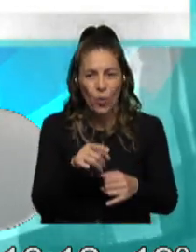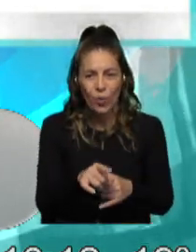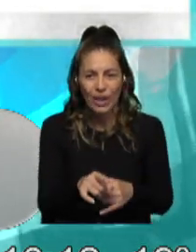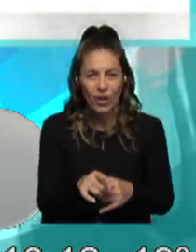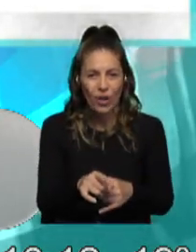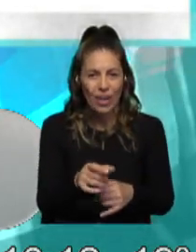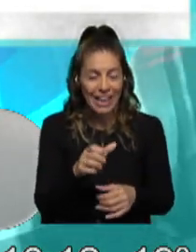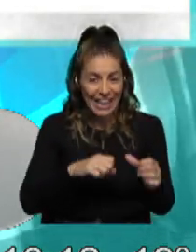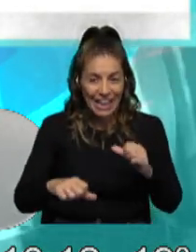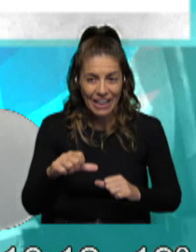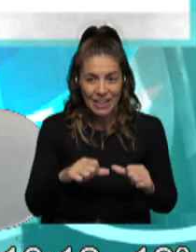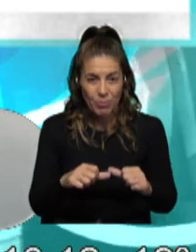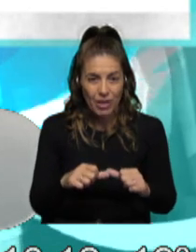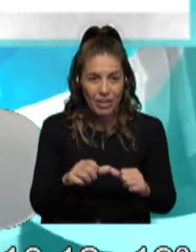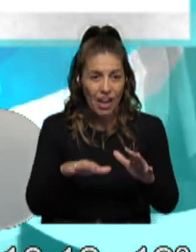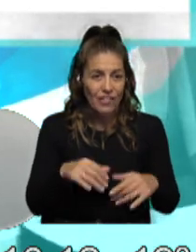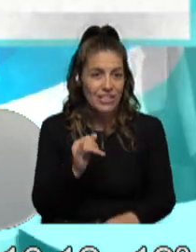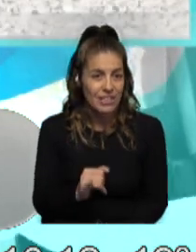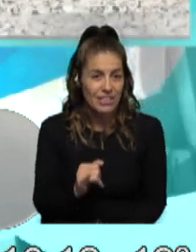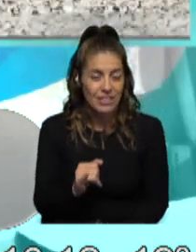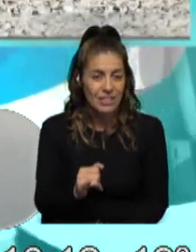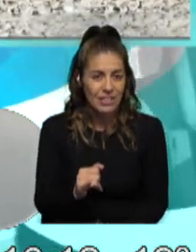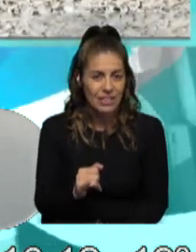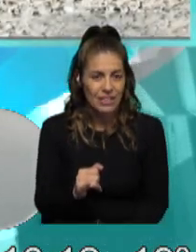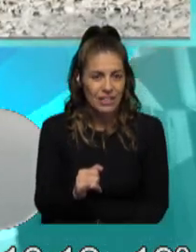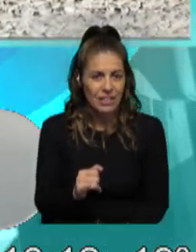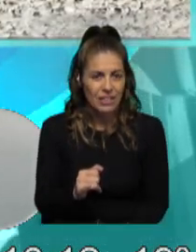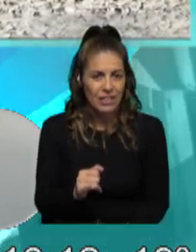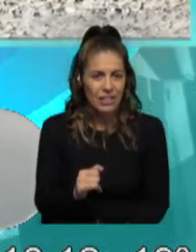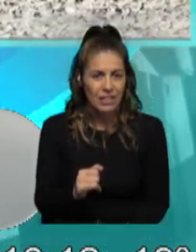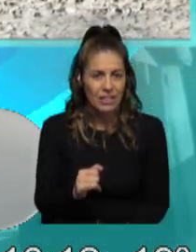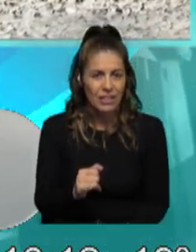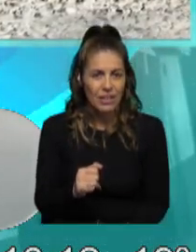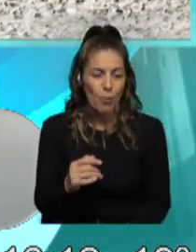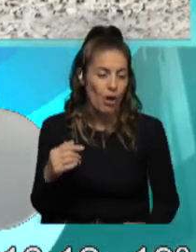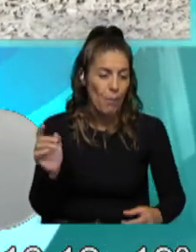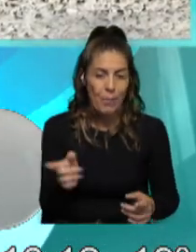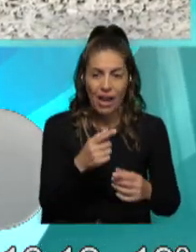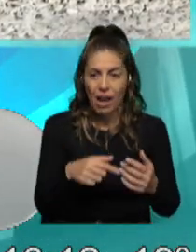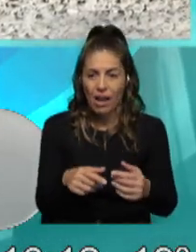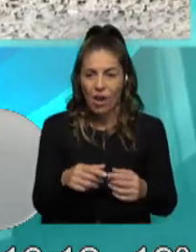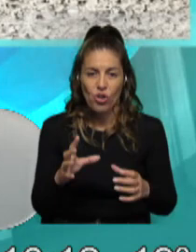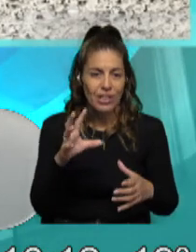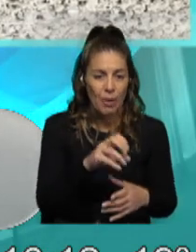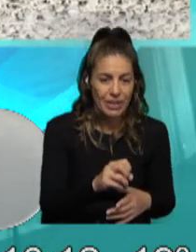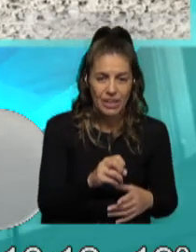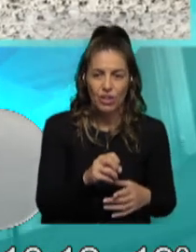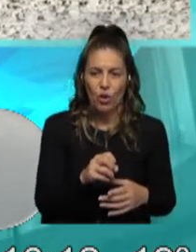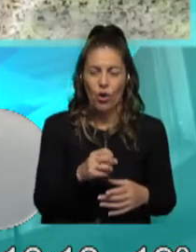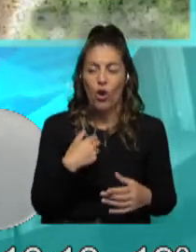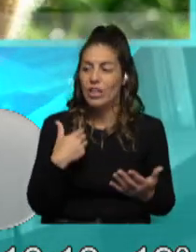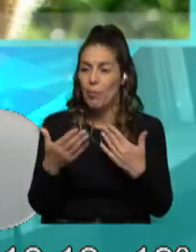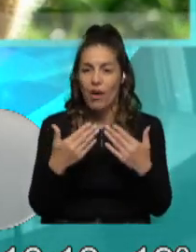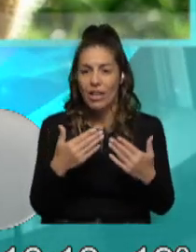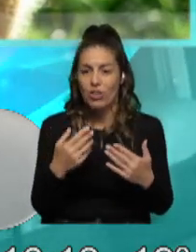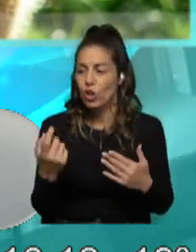que lastiman? A veces sí. ¿Ah, sí? Sí, a veces en realidad es, se pegan 2 manazos y se van, o se quedan prendidos, o yo estoy hablando, estamos hablando